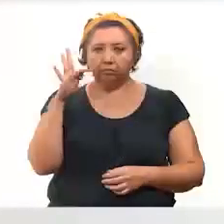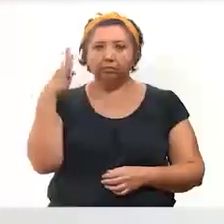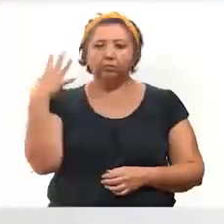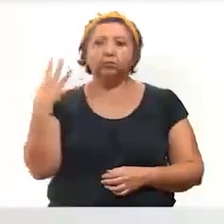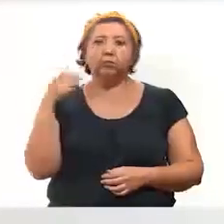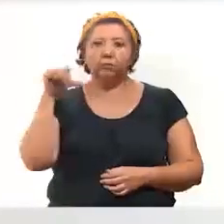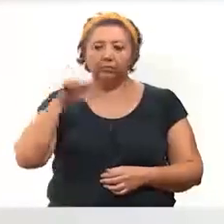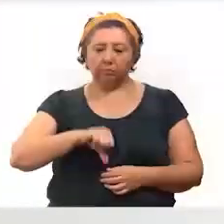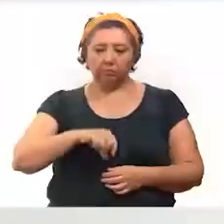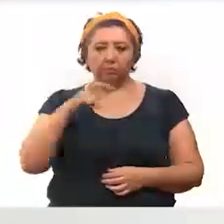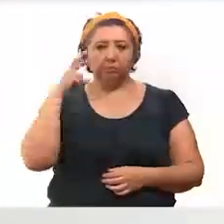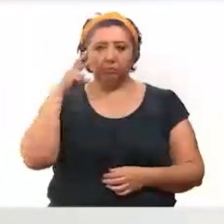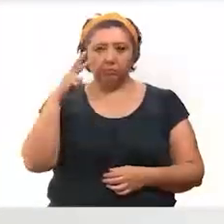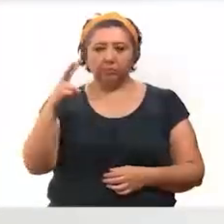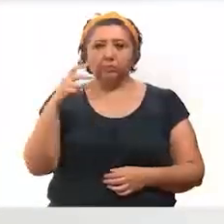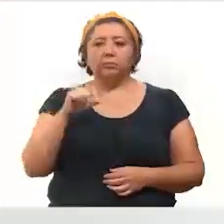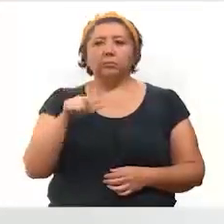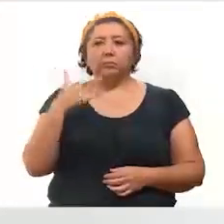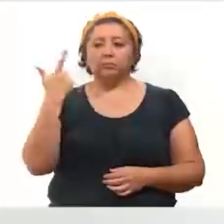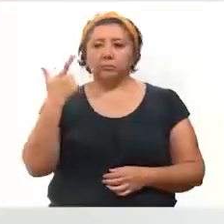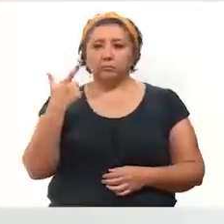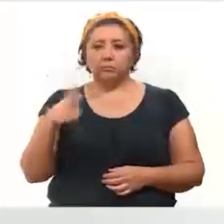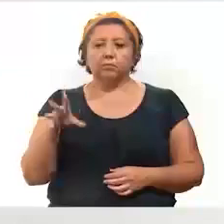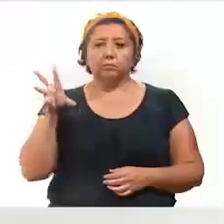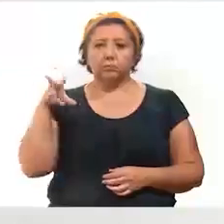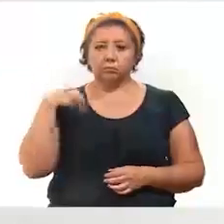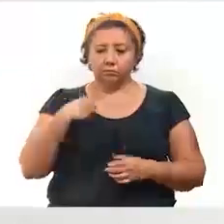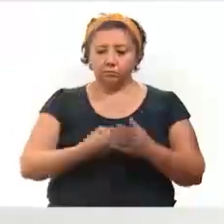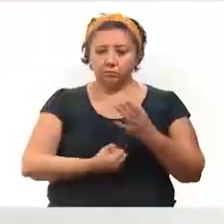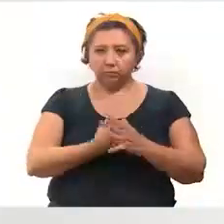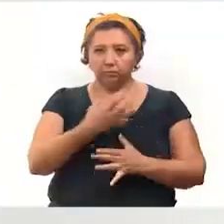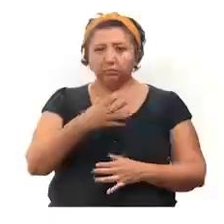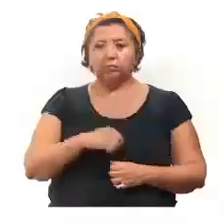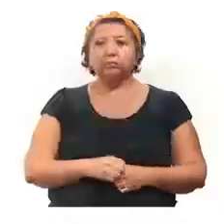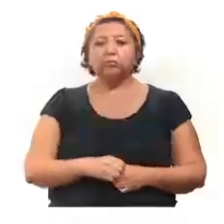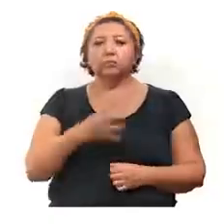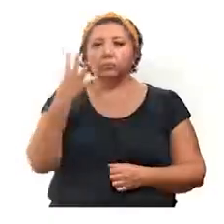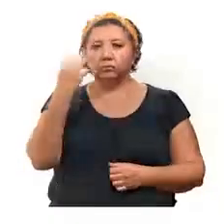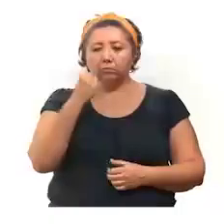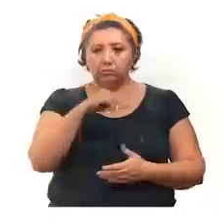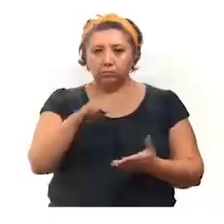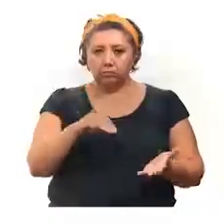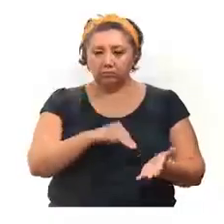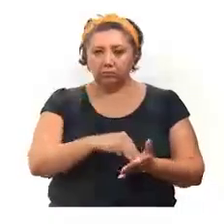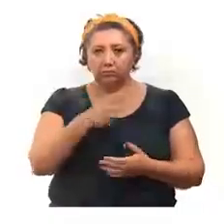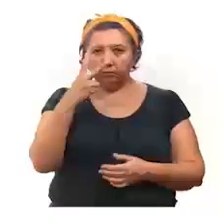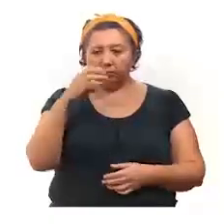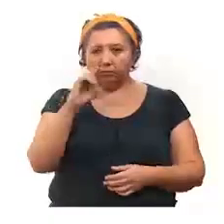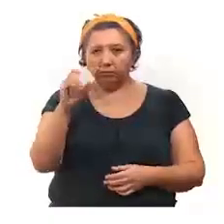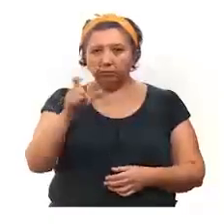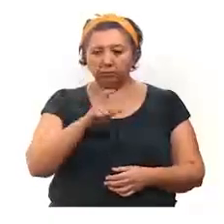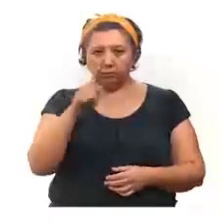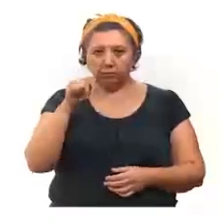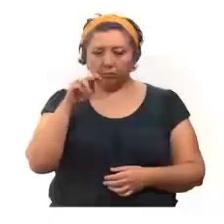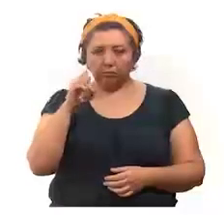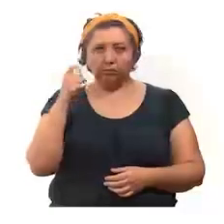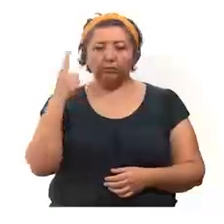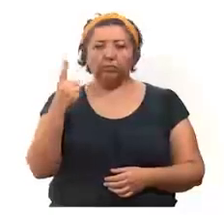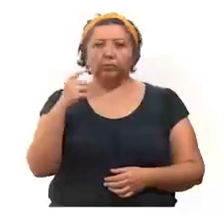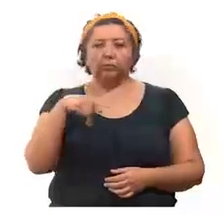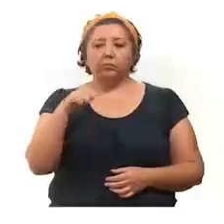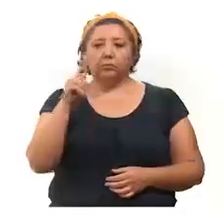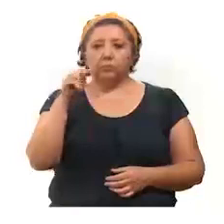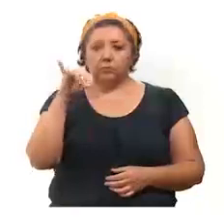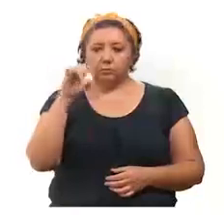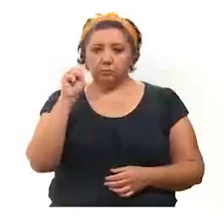77.544. Hoy se detectaron 12 contagios nuevos de coronavirus, 9 en Mérida, 2 en Oxcuscap, 1 en